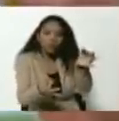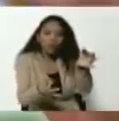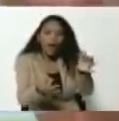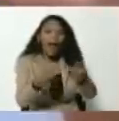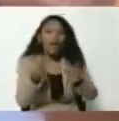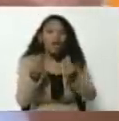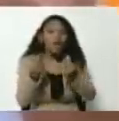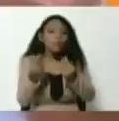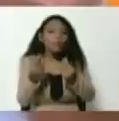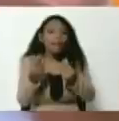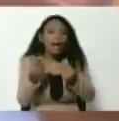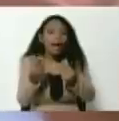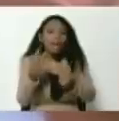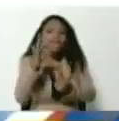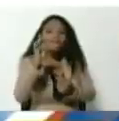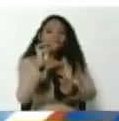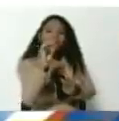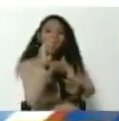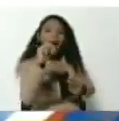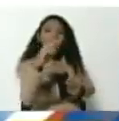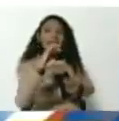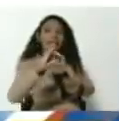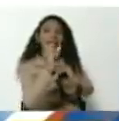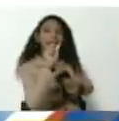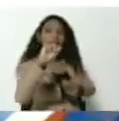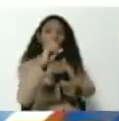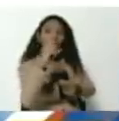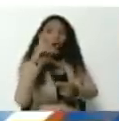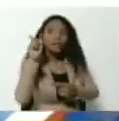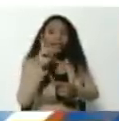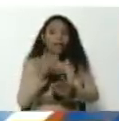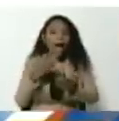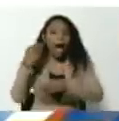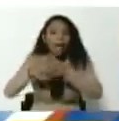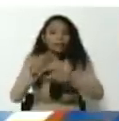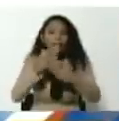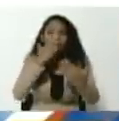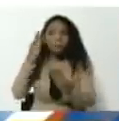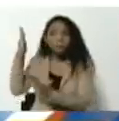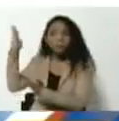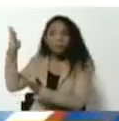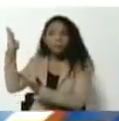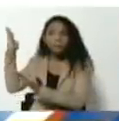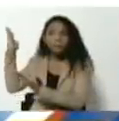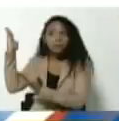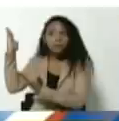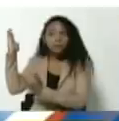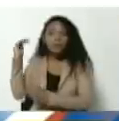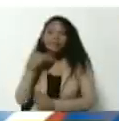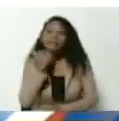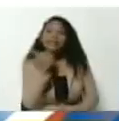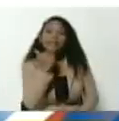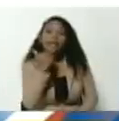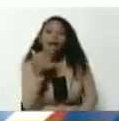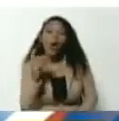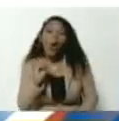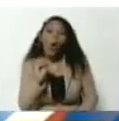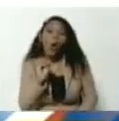Francisco Rodríguez, una persona que en modo alguno puede ser considerado cercana o afecta